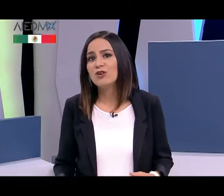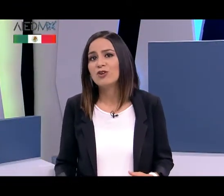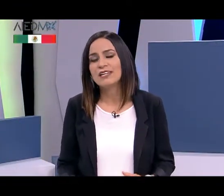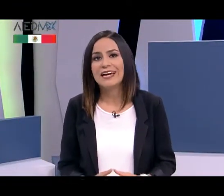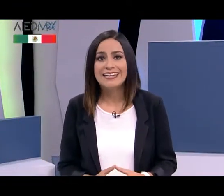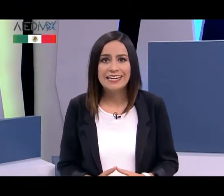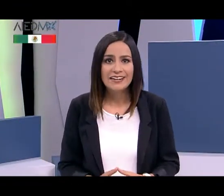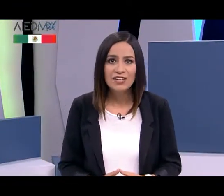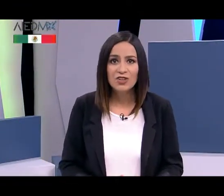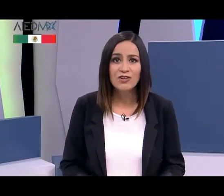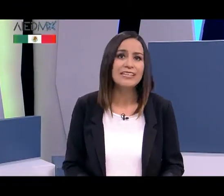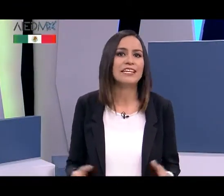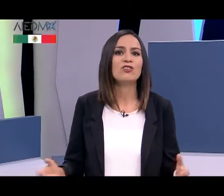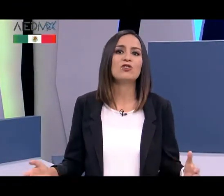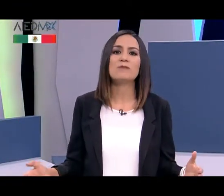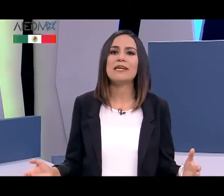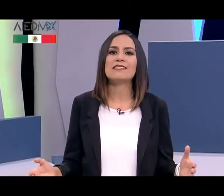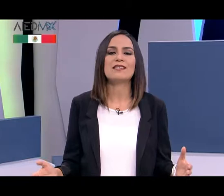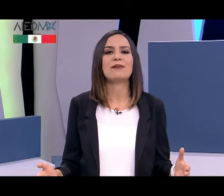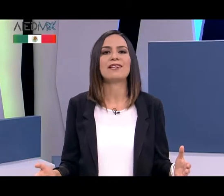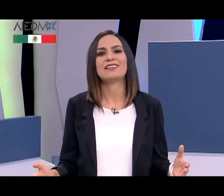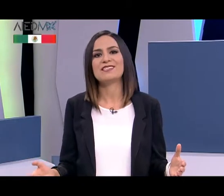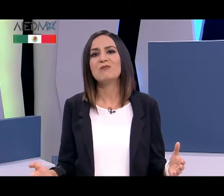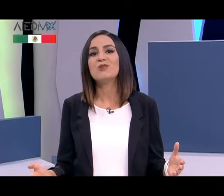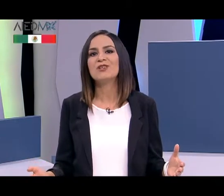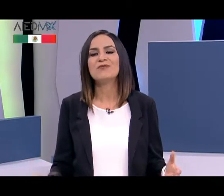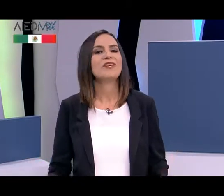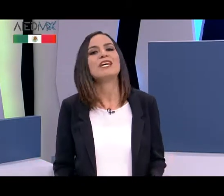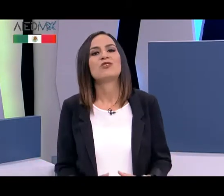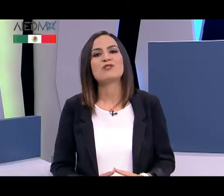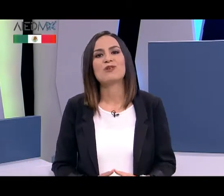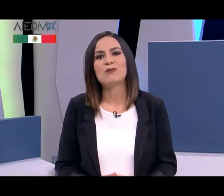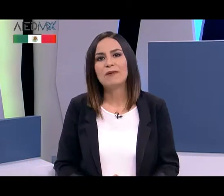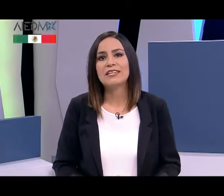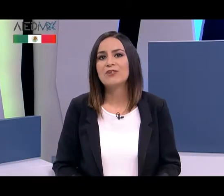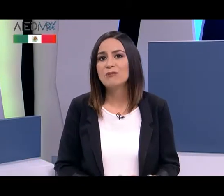educación tecnológica en la región y en otros países emergentes del mundo,